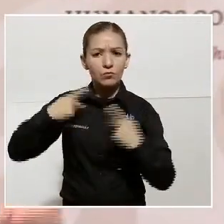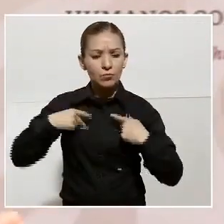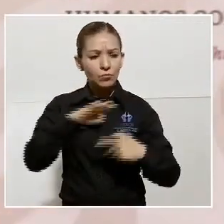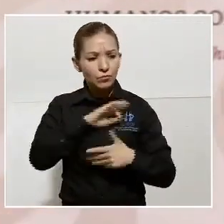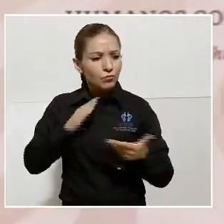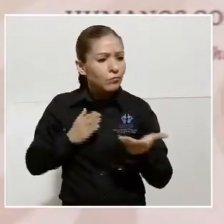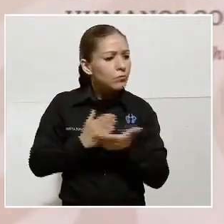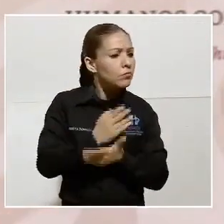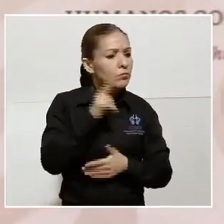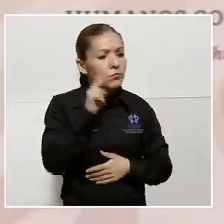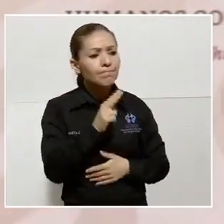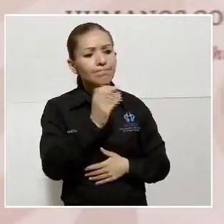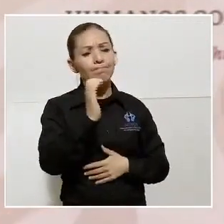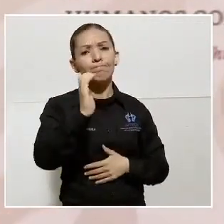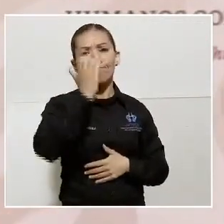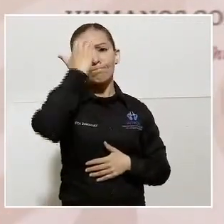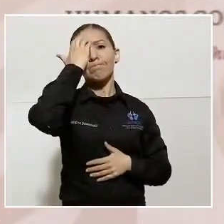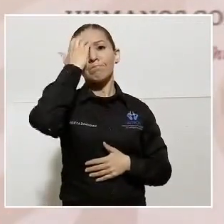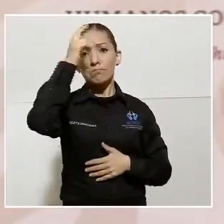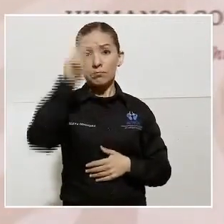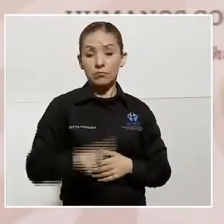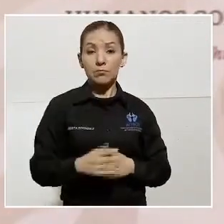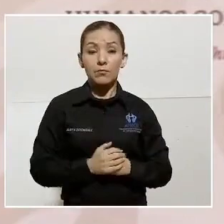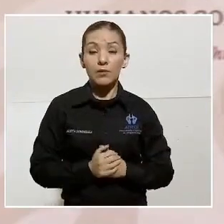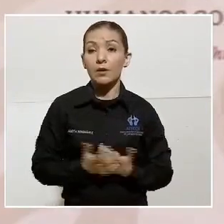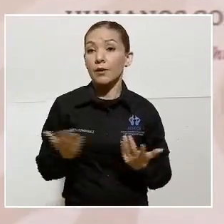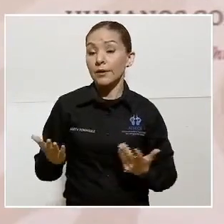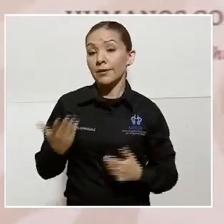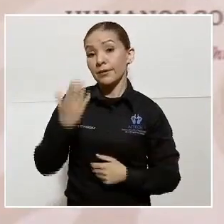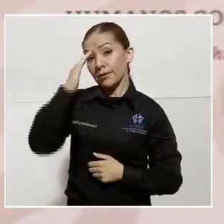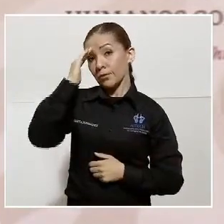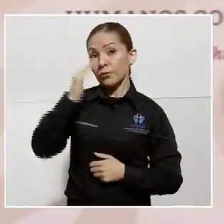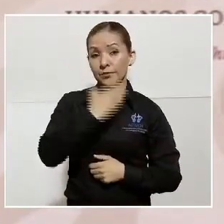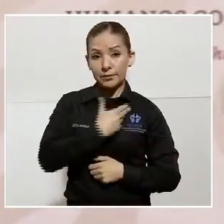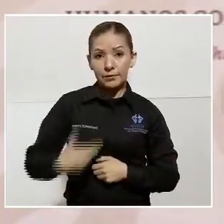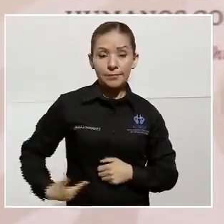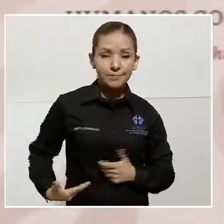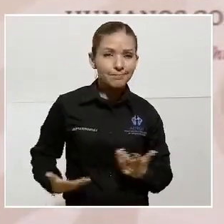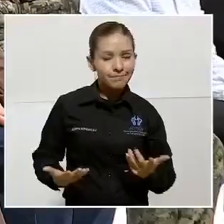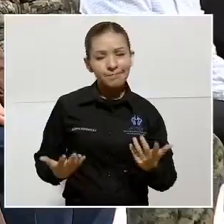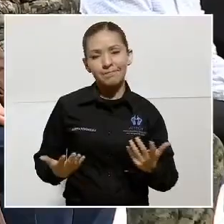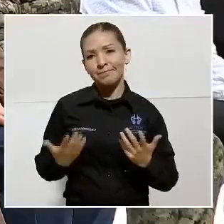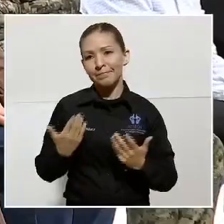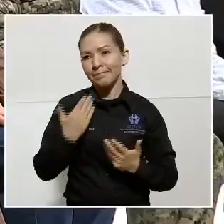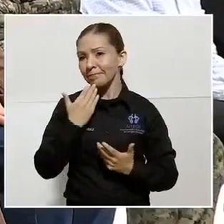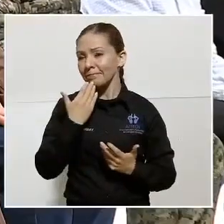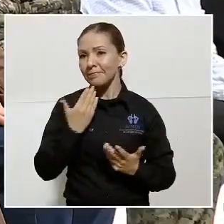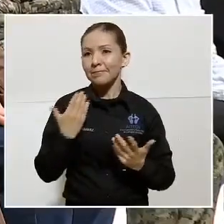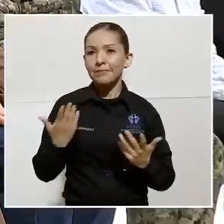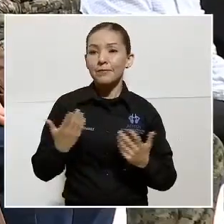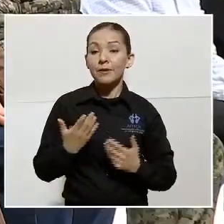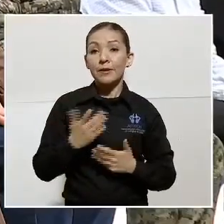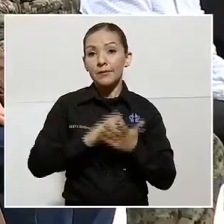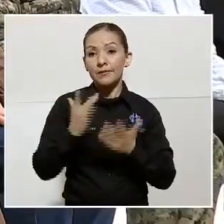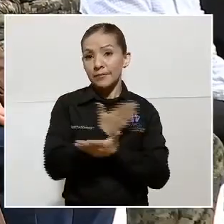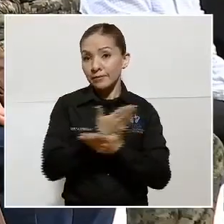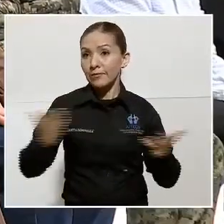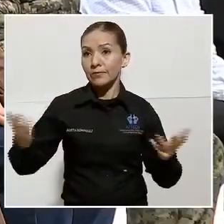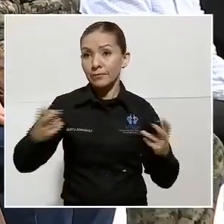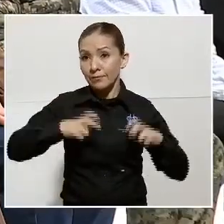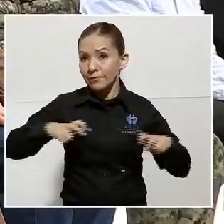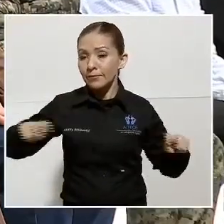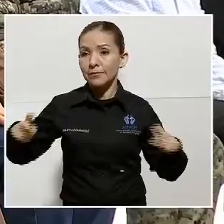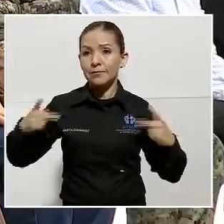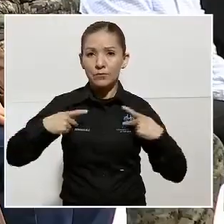todos la verdad. Enhorabuena al señor presidente por esta iniciativa y gracias a ustedes y a todos los funcionarios del